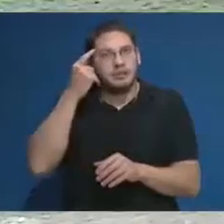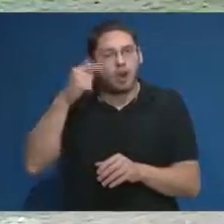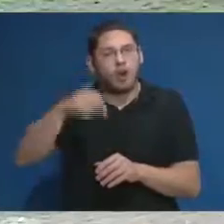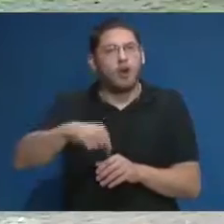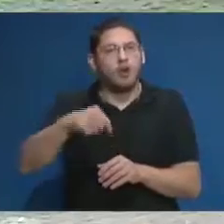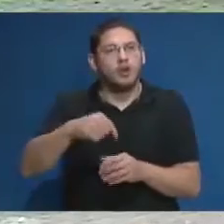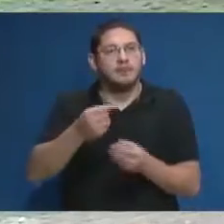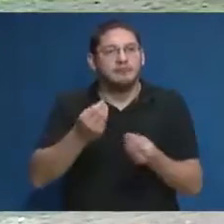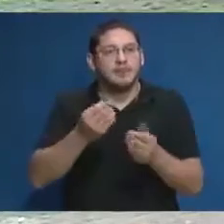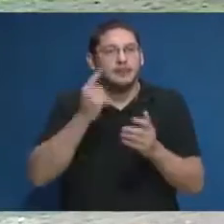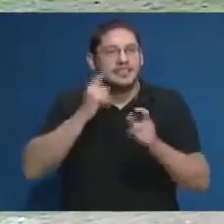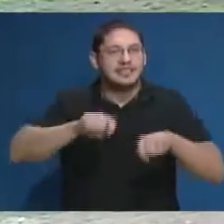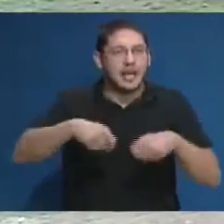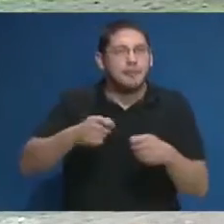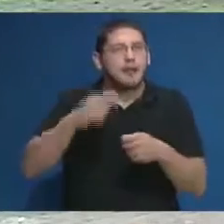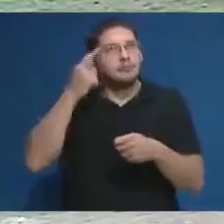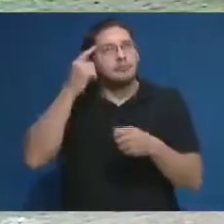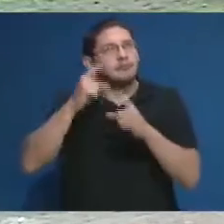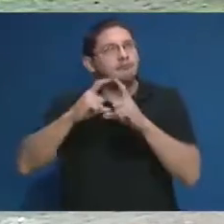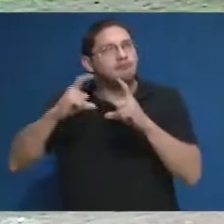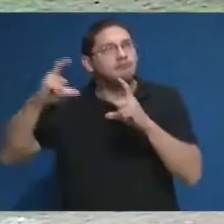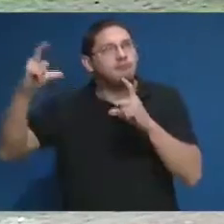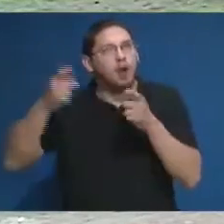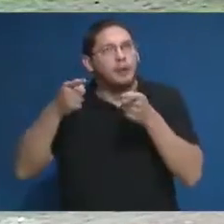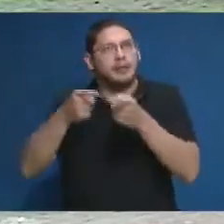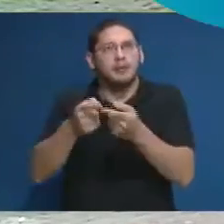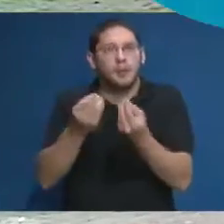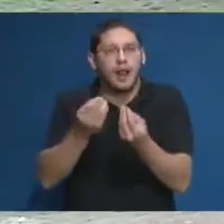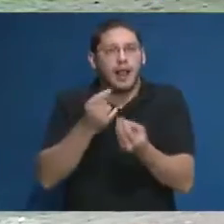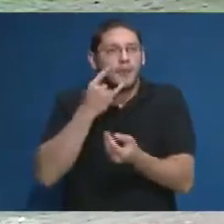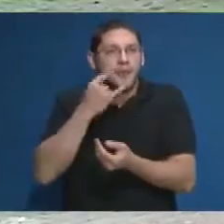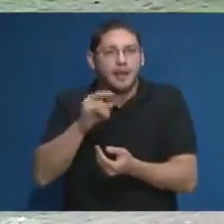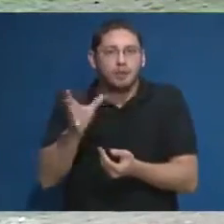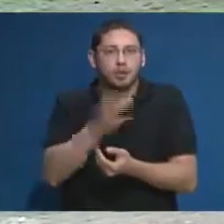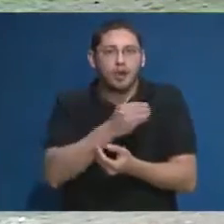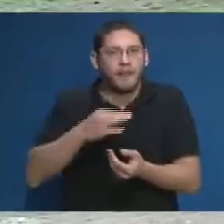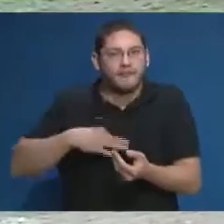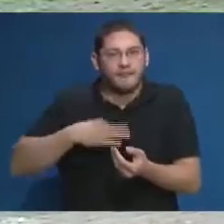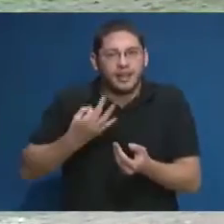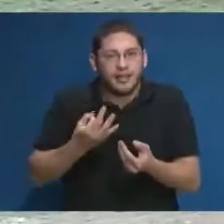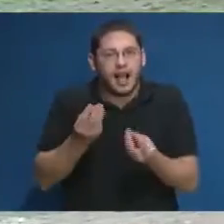ese día, cuando se está poniendo los zapatos, nuestro objetivo es pensar cómo le vamos a mejorar la calidad de vida a los maipucinos.